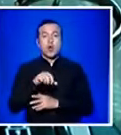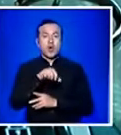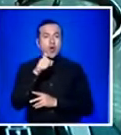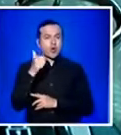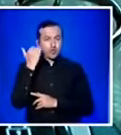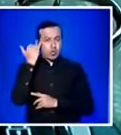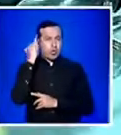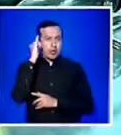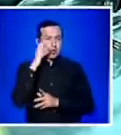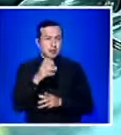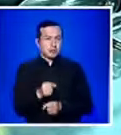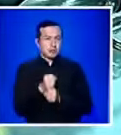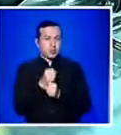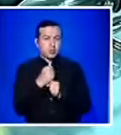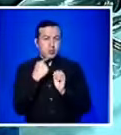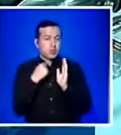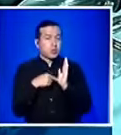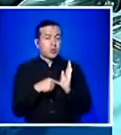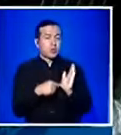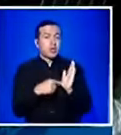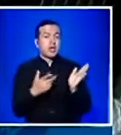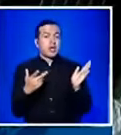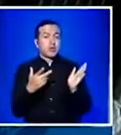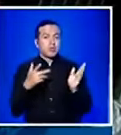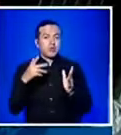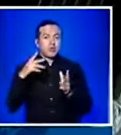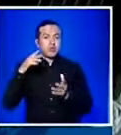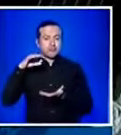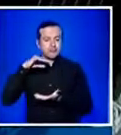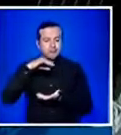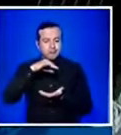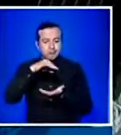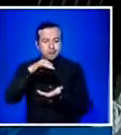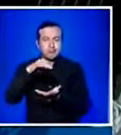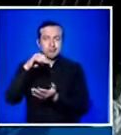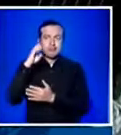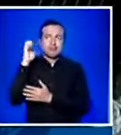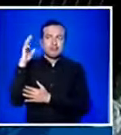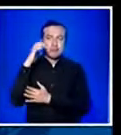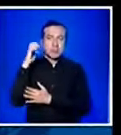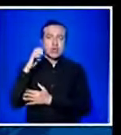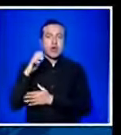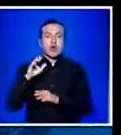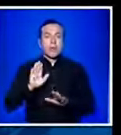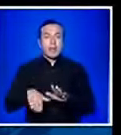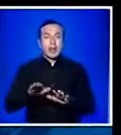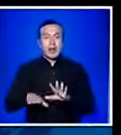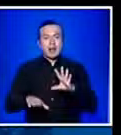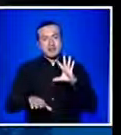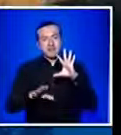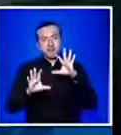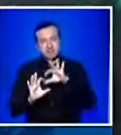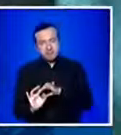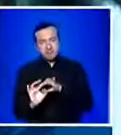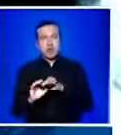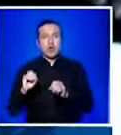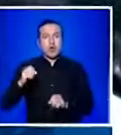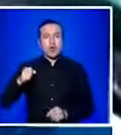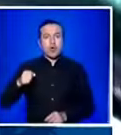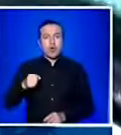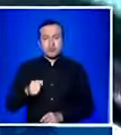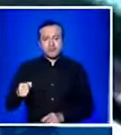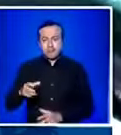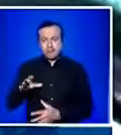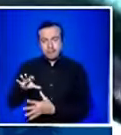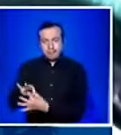el robo de vehículos, como por ejemplo, rastreos satelitales, alarmas, candados para los pedales o bastones de seguridad, que son